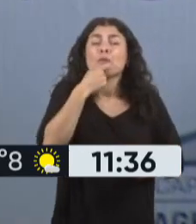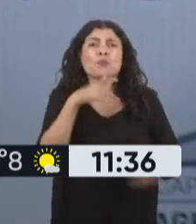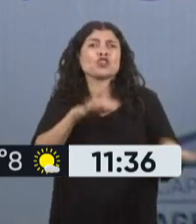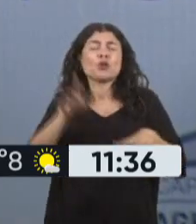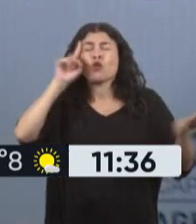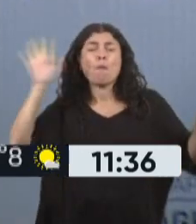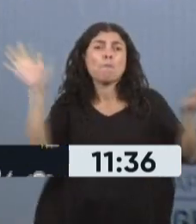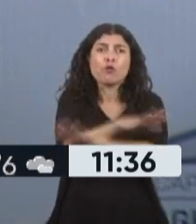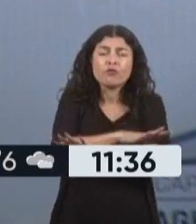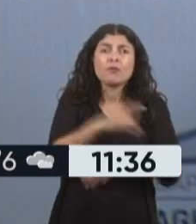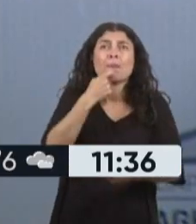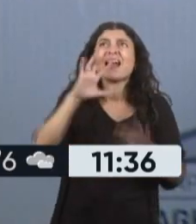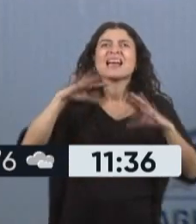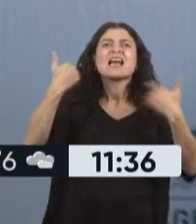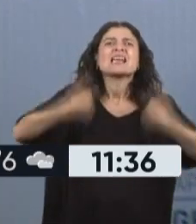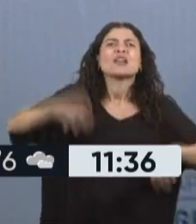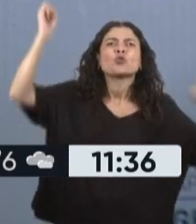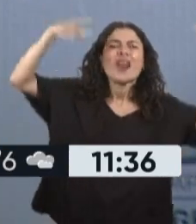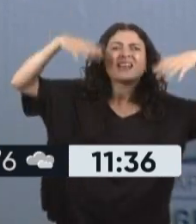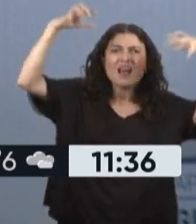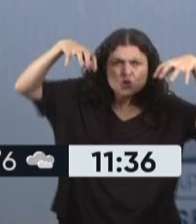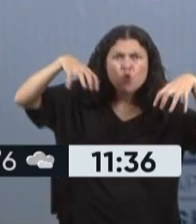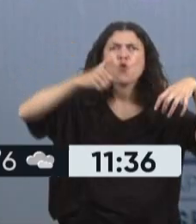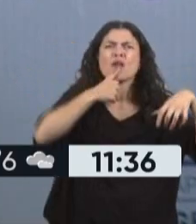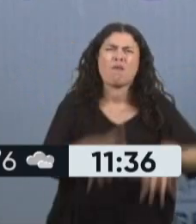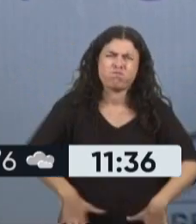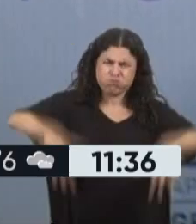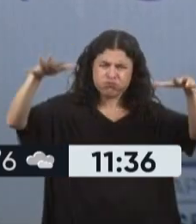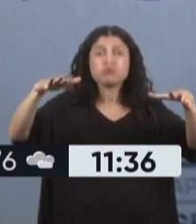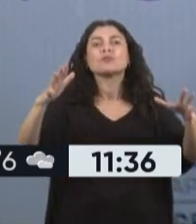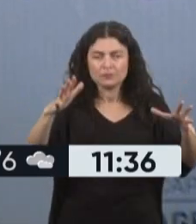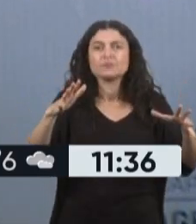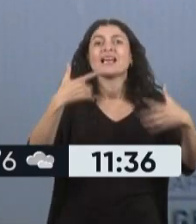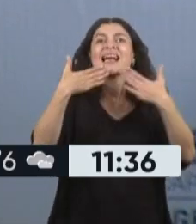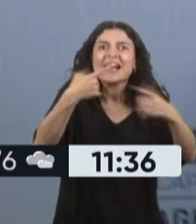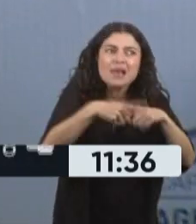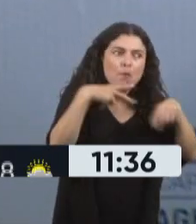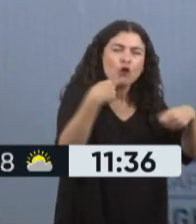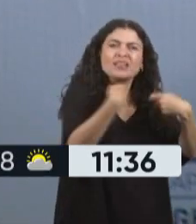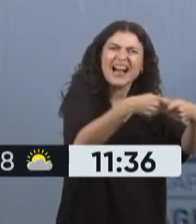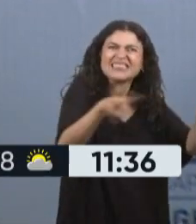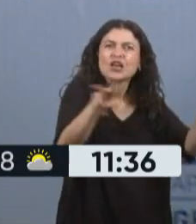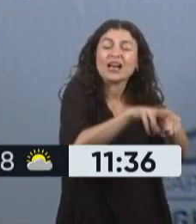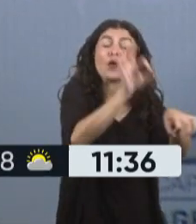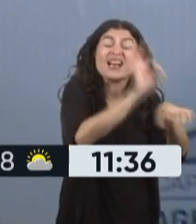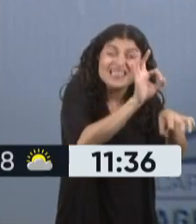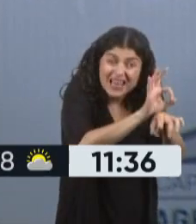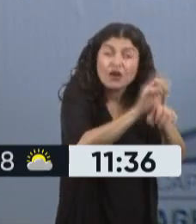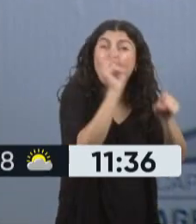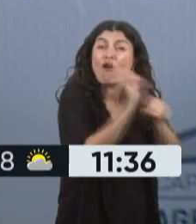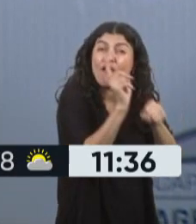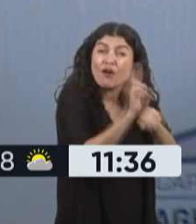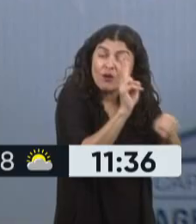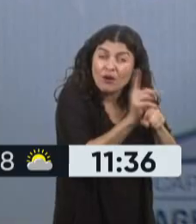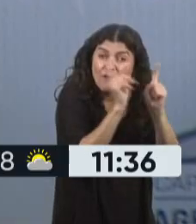Bahía Blanca hace unos pocos días. Gracias al superávit fiscal pudimos enviar 200.000 millones de pesos a la ciudad para ayudarlos